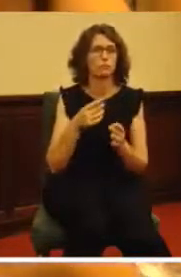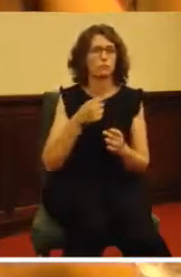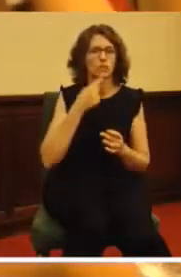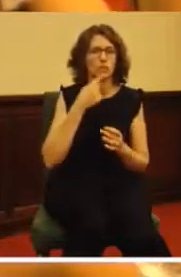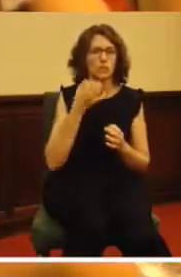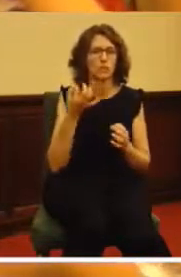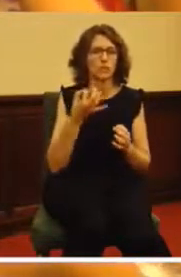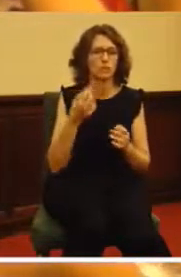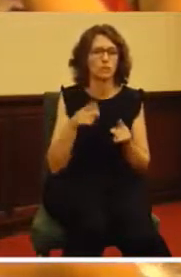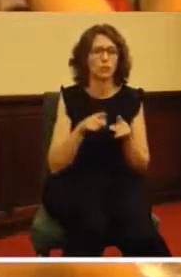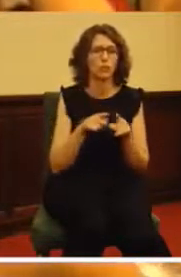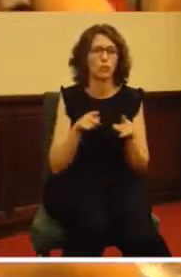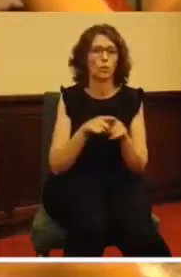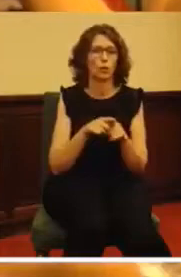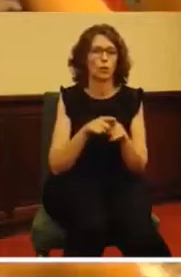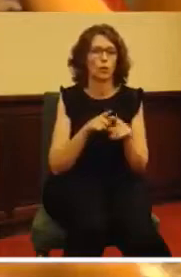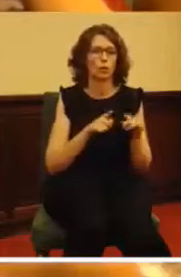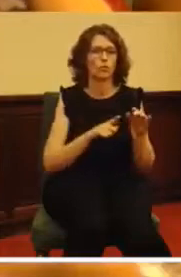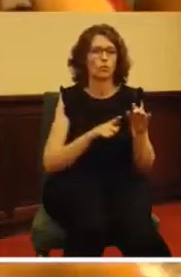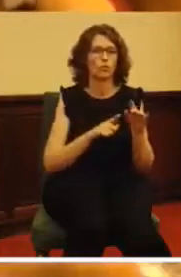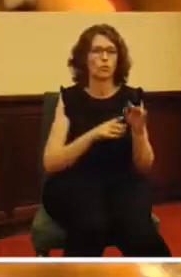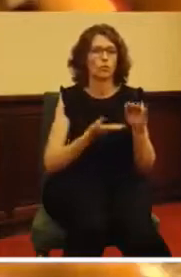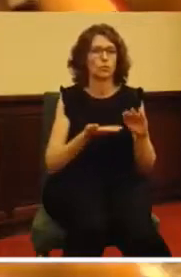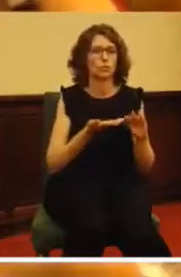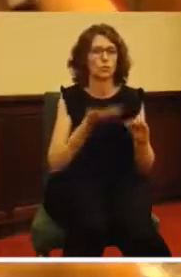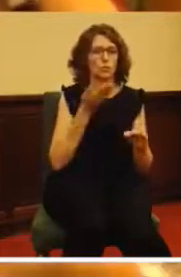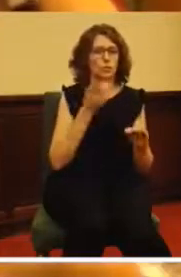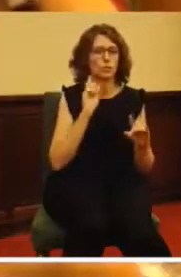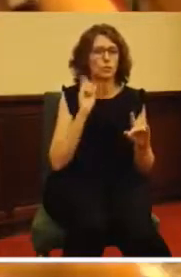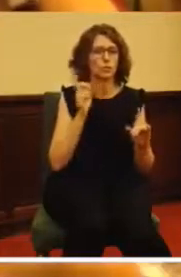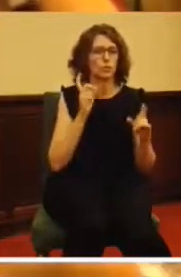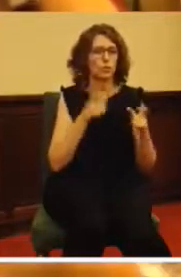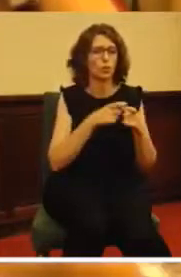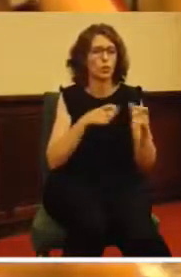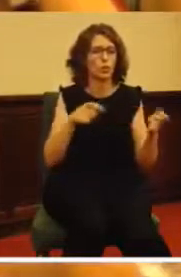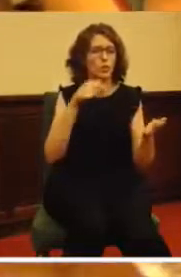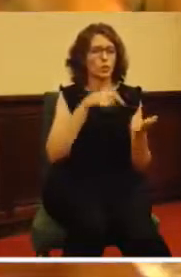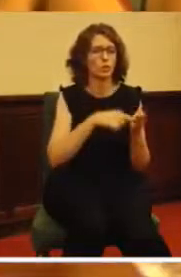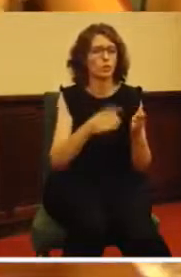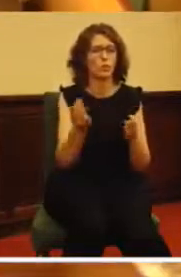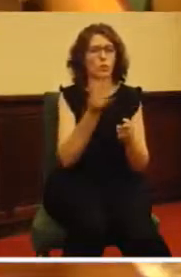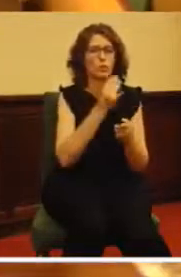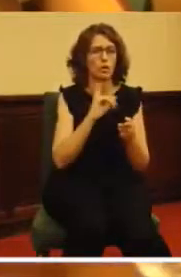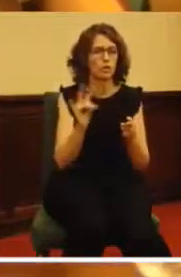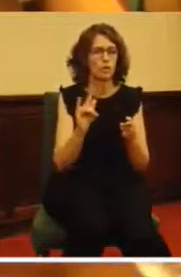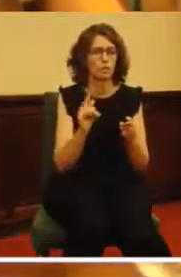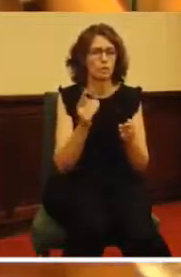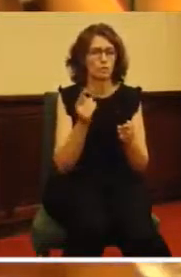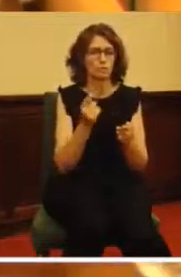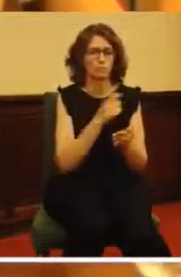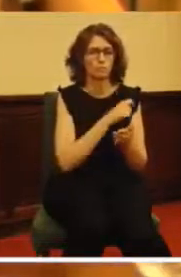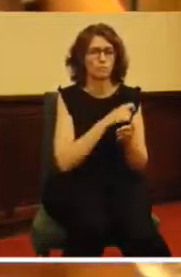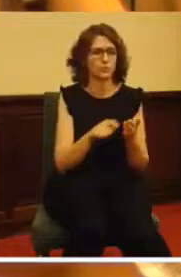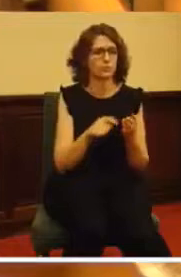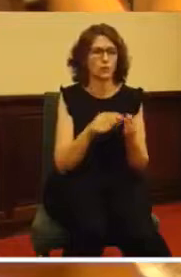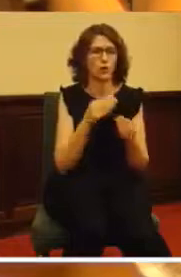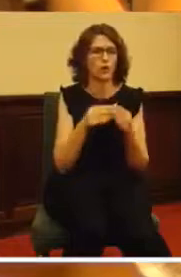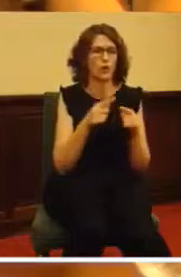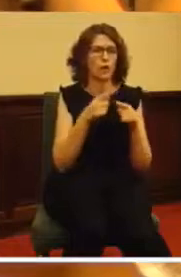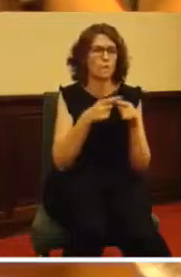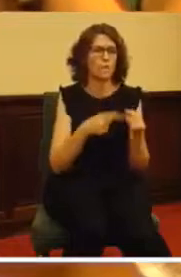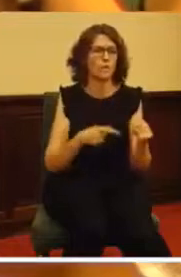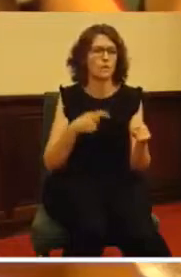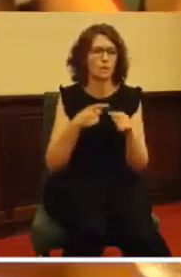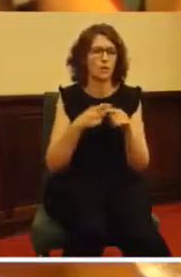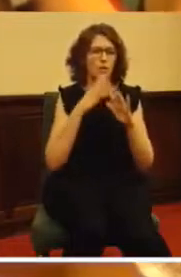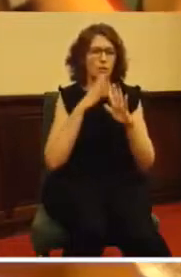que en lugar de aplicar la subida en un solo recibo, es decir, de golpe, dice, bueno, pues lo vamos a aplazar durante 10